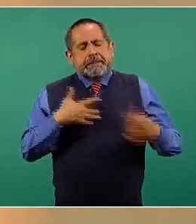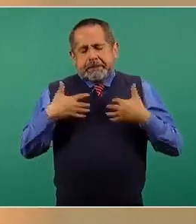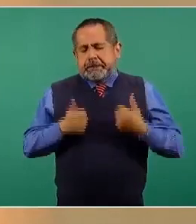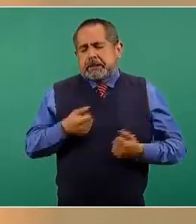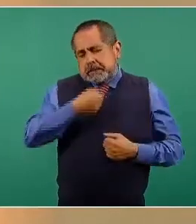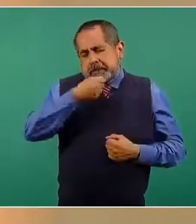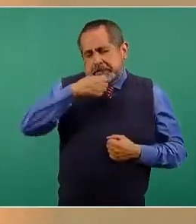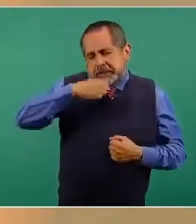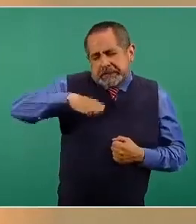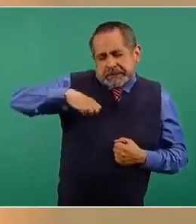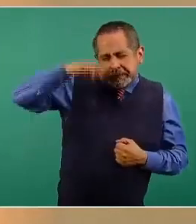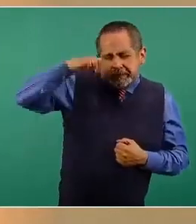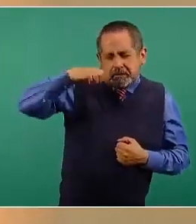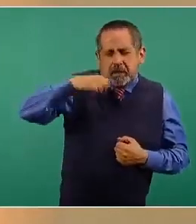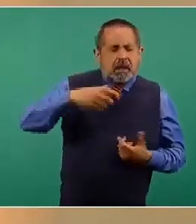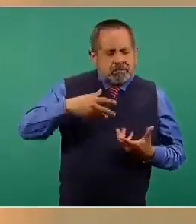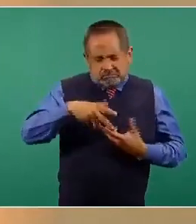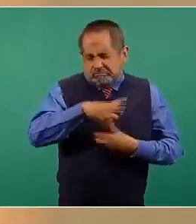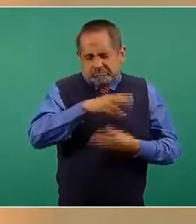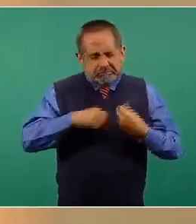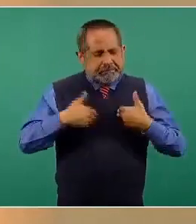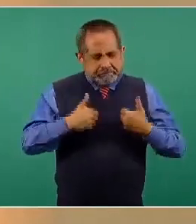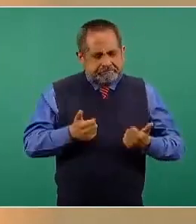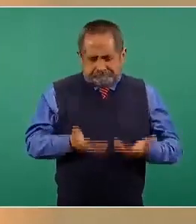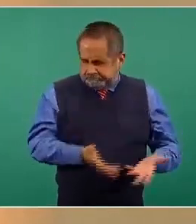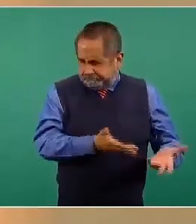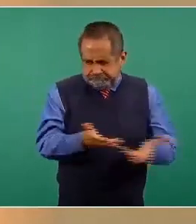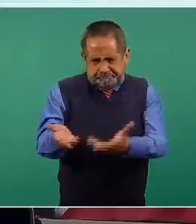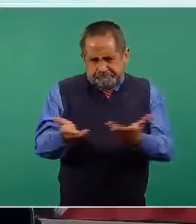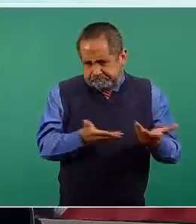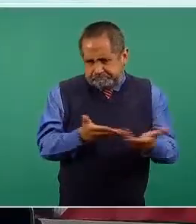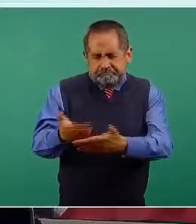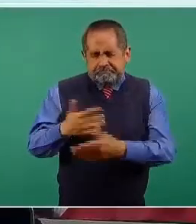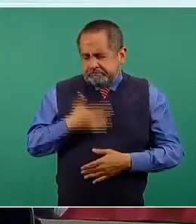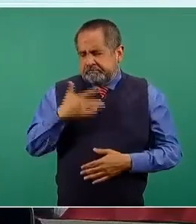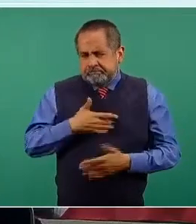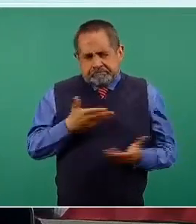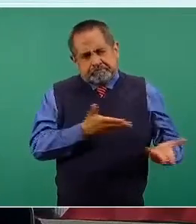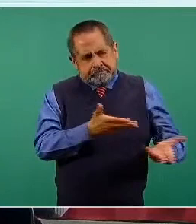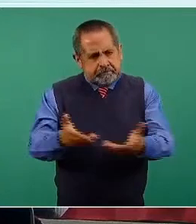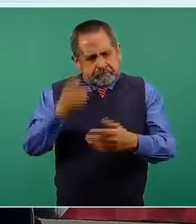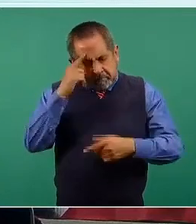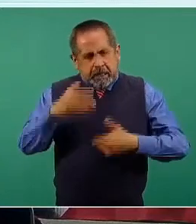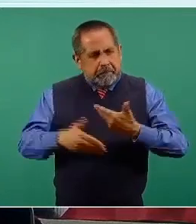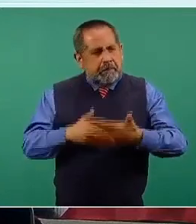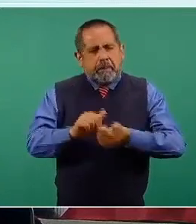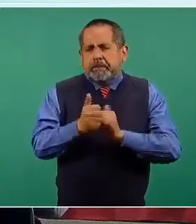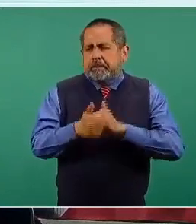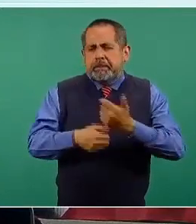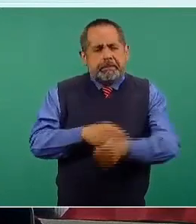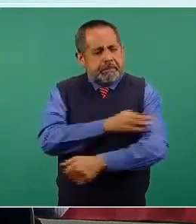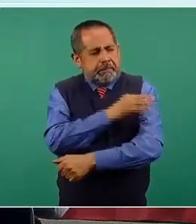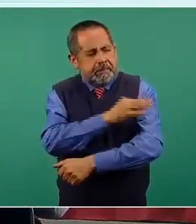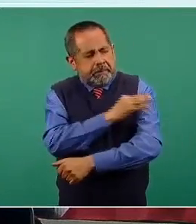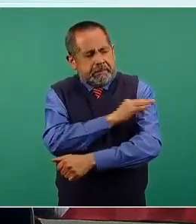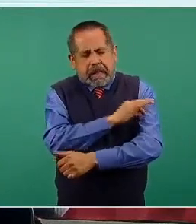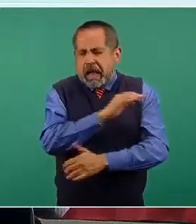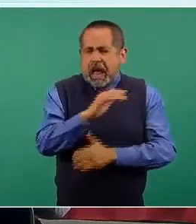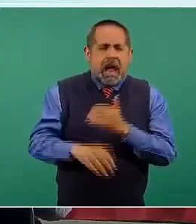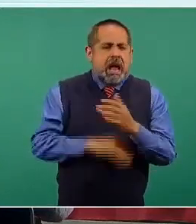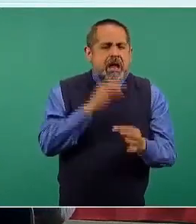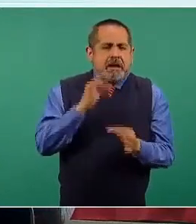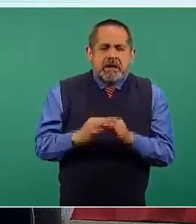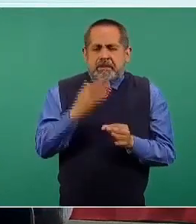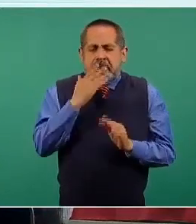que favorezcamos que todo se realice con un término correcto y con las medidas